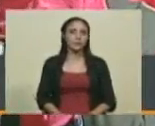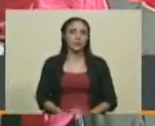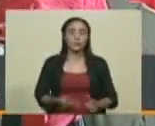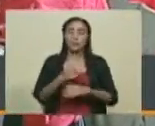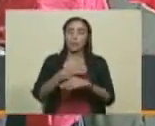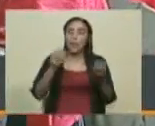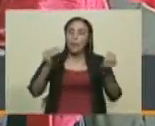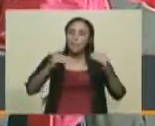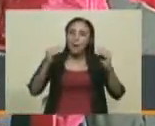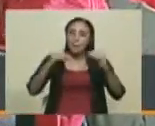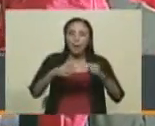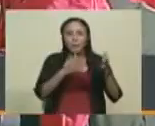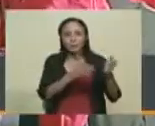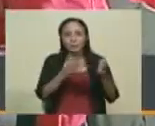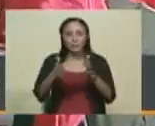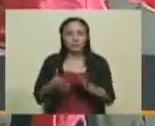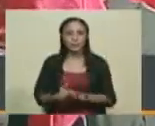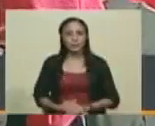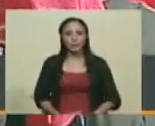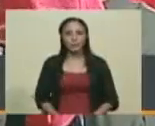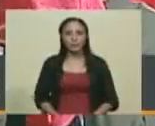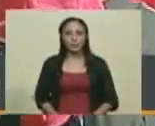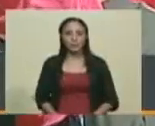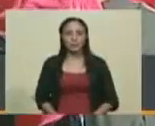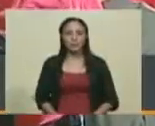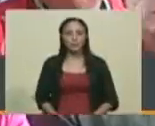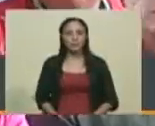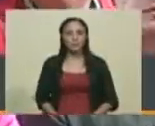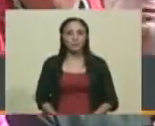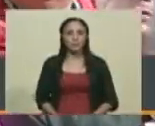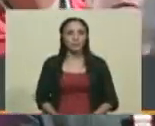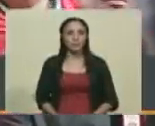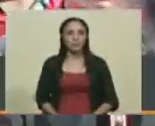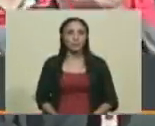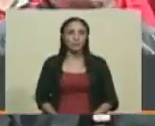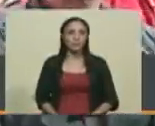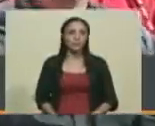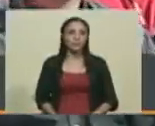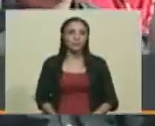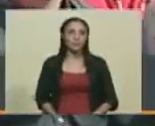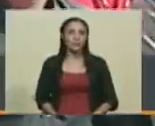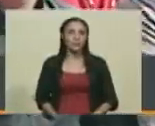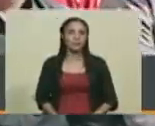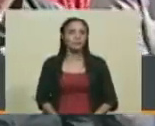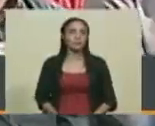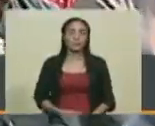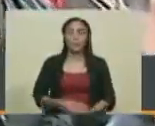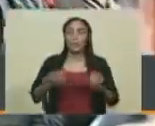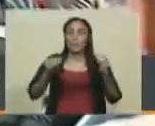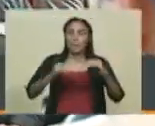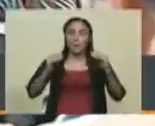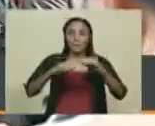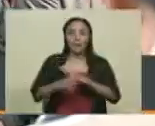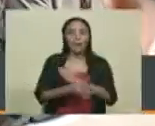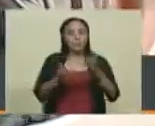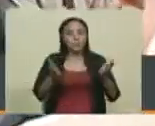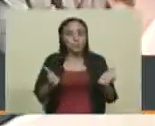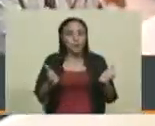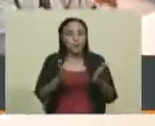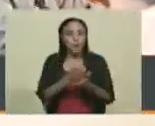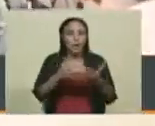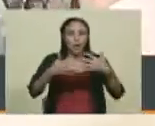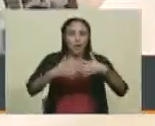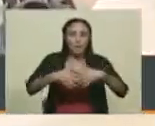que van directamente a impactar en la recuperación inmediata de una gran cantidad de barriles que están